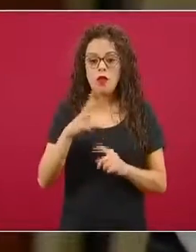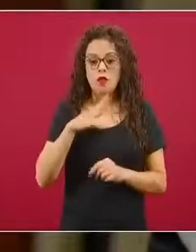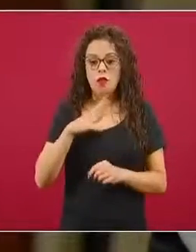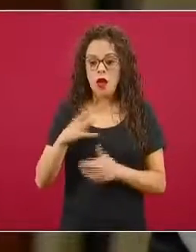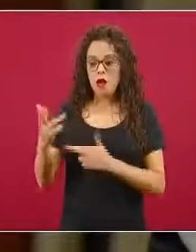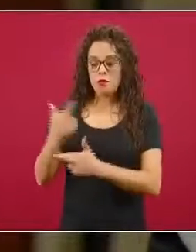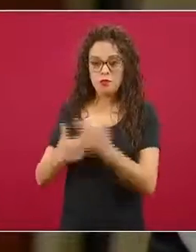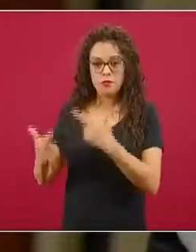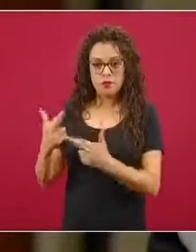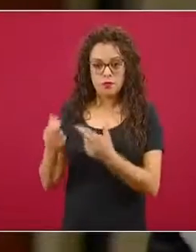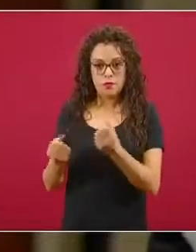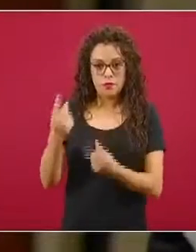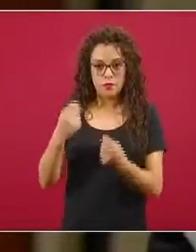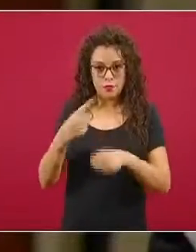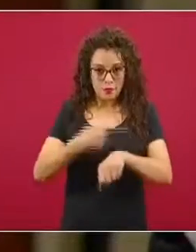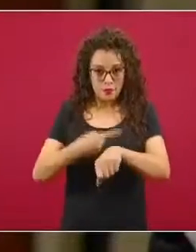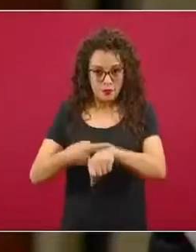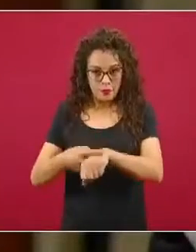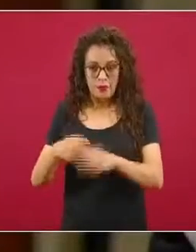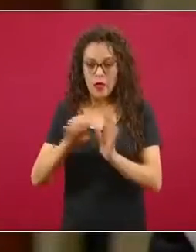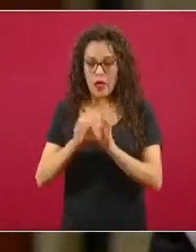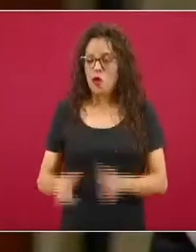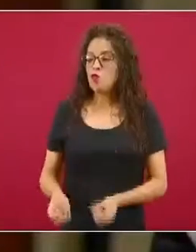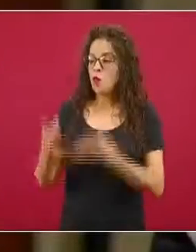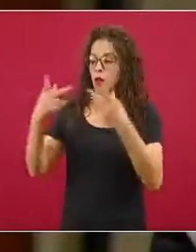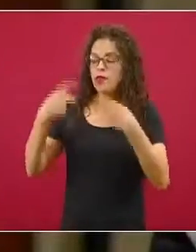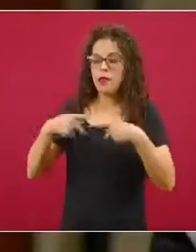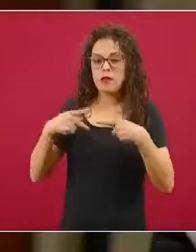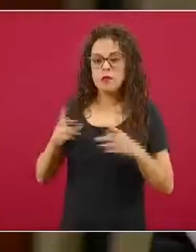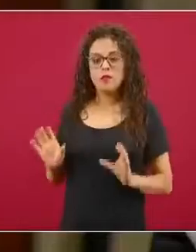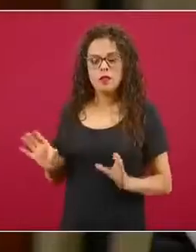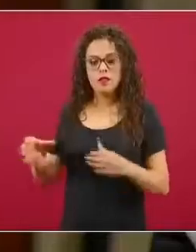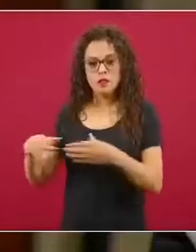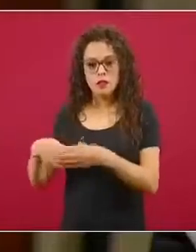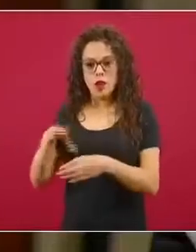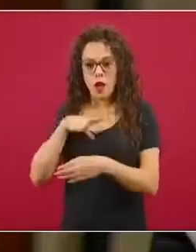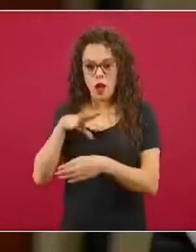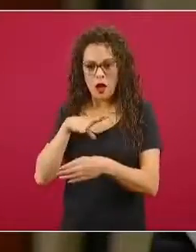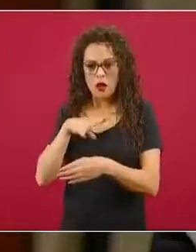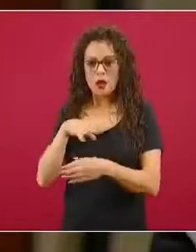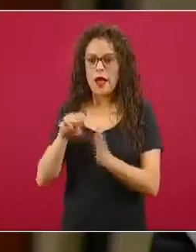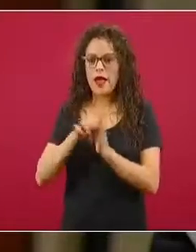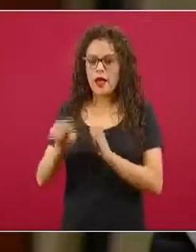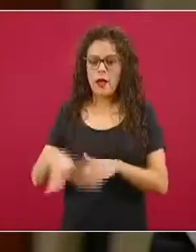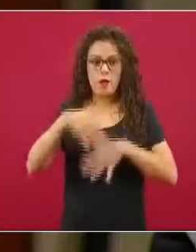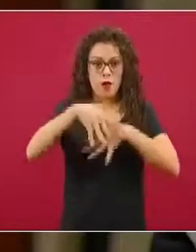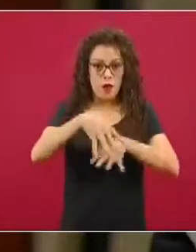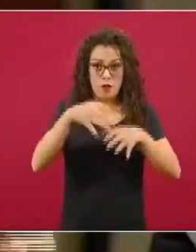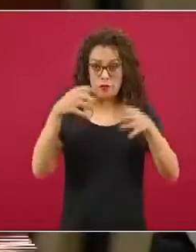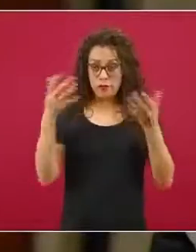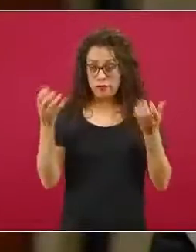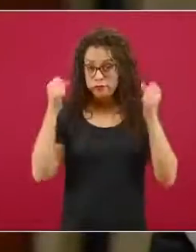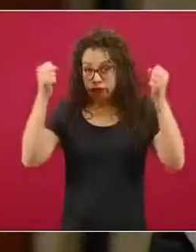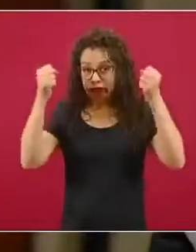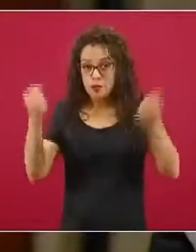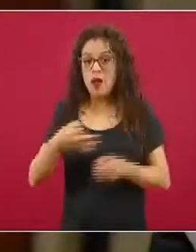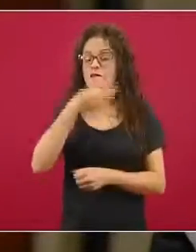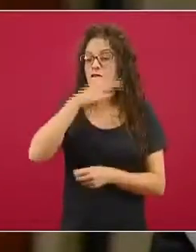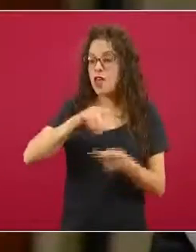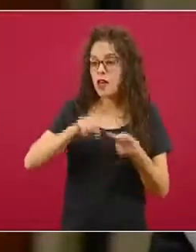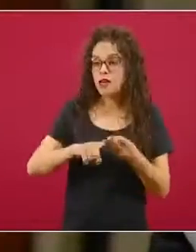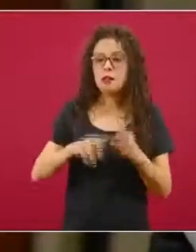eventos multitudinarios de cuántas personas y a qué se refieren? ¿Marchas, reuniones familiares,